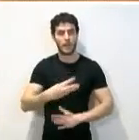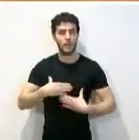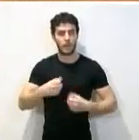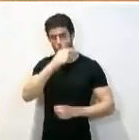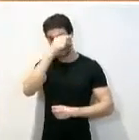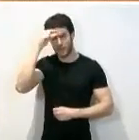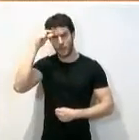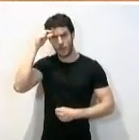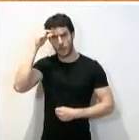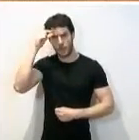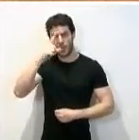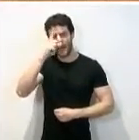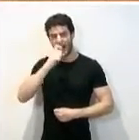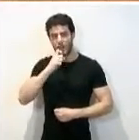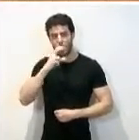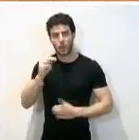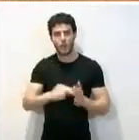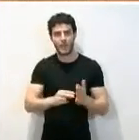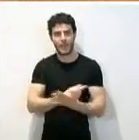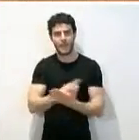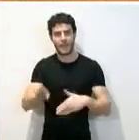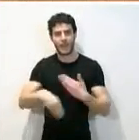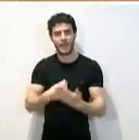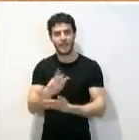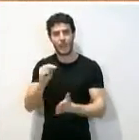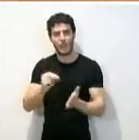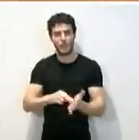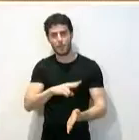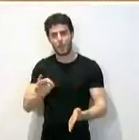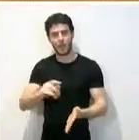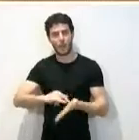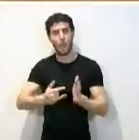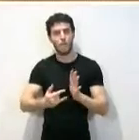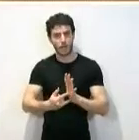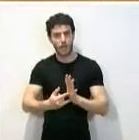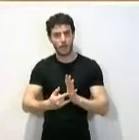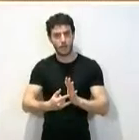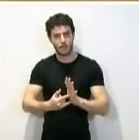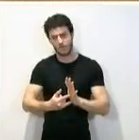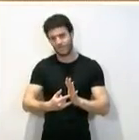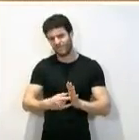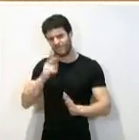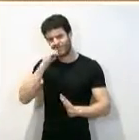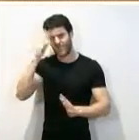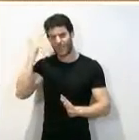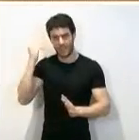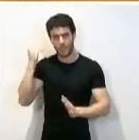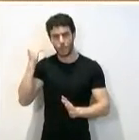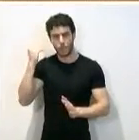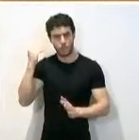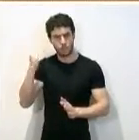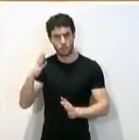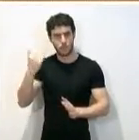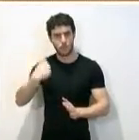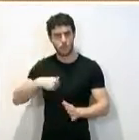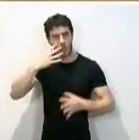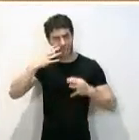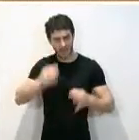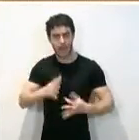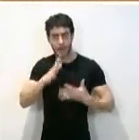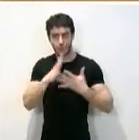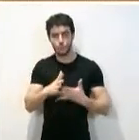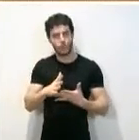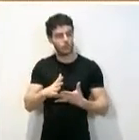abarca los años del 2016 al 2020, un plan caduco y obsoleto que no tiene en cuenta las realidades actuales y